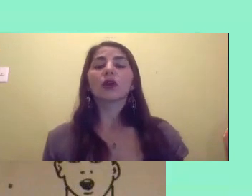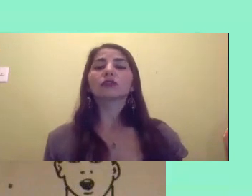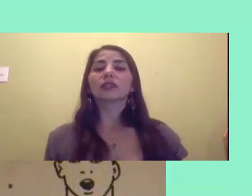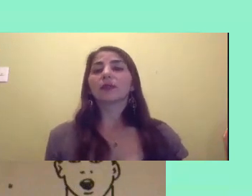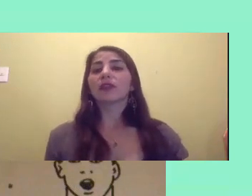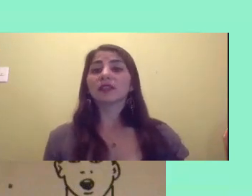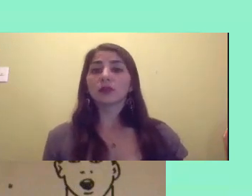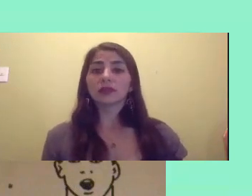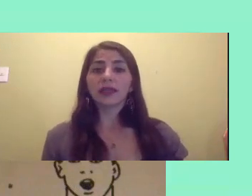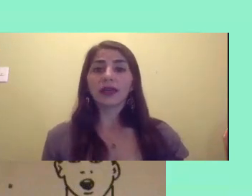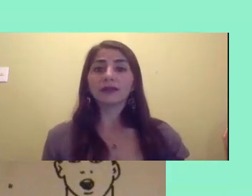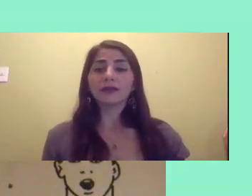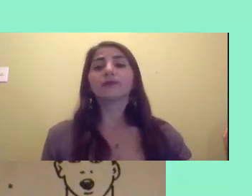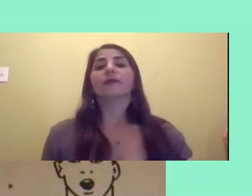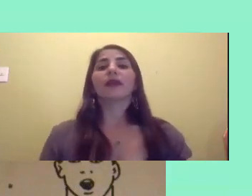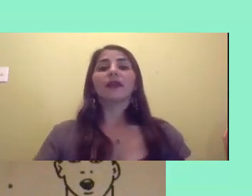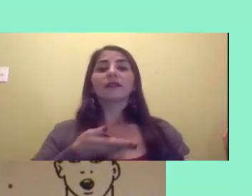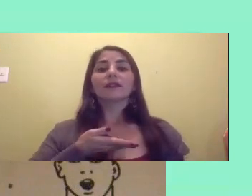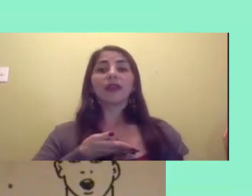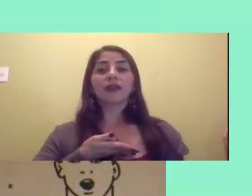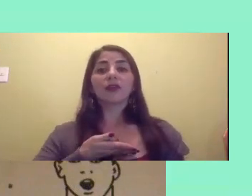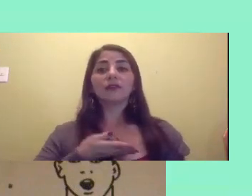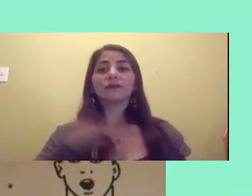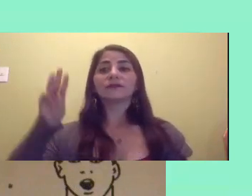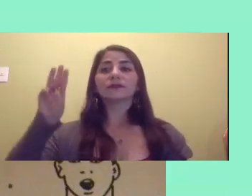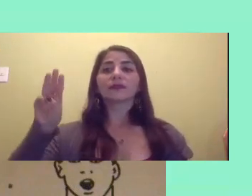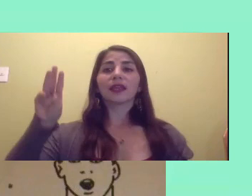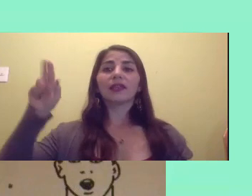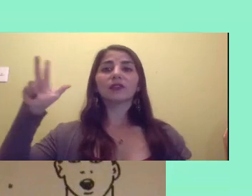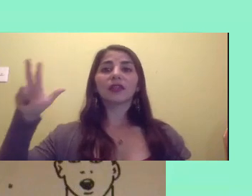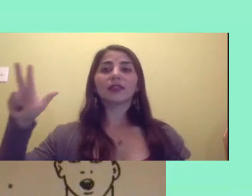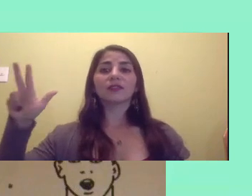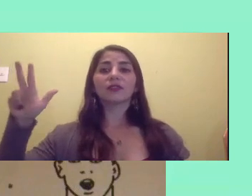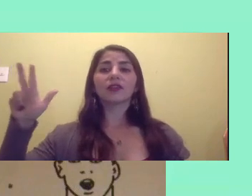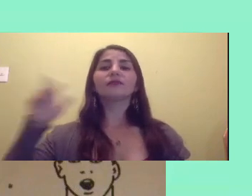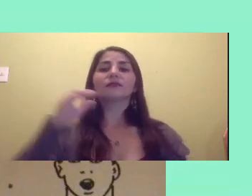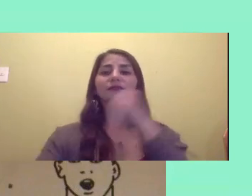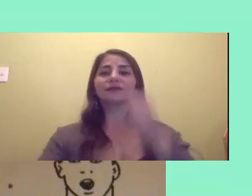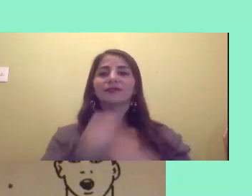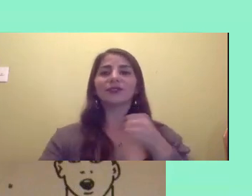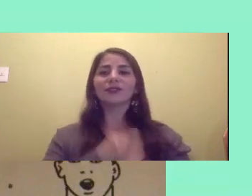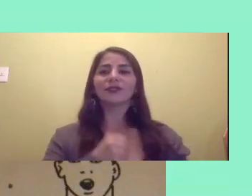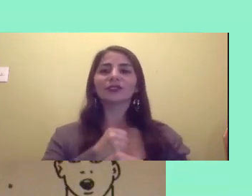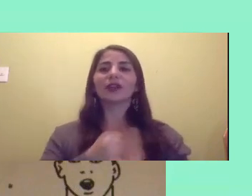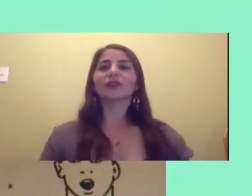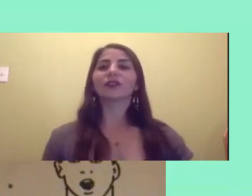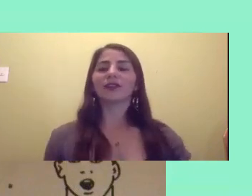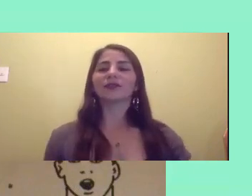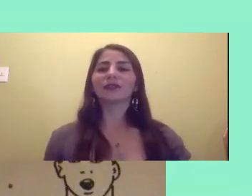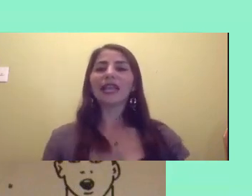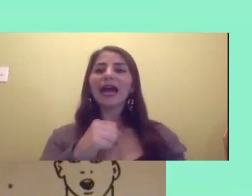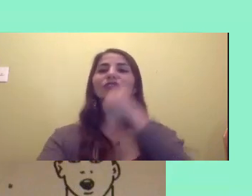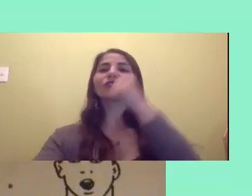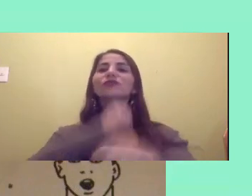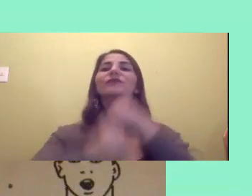Entonces, luego, si queremos decir nuestra edad, tengo, ahí ustedes descifrenlo, ¿cuántos años